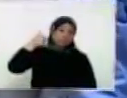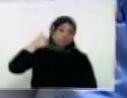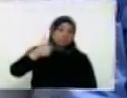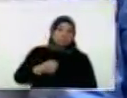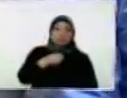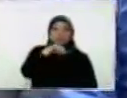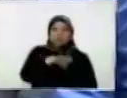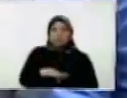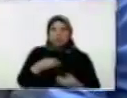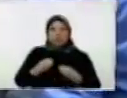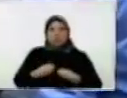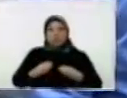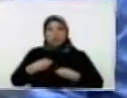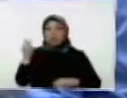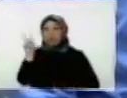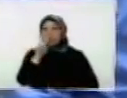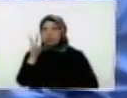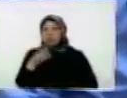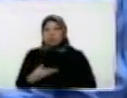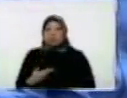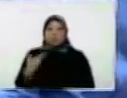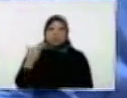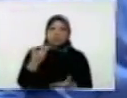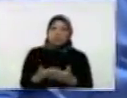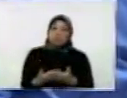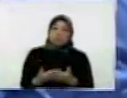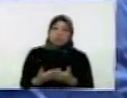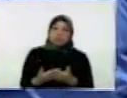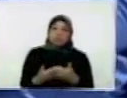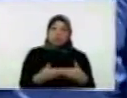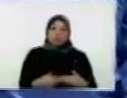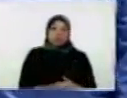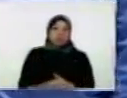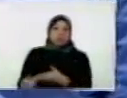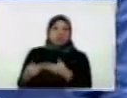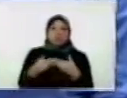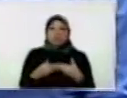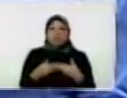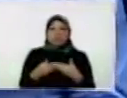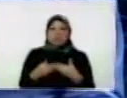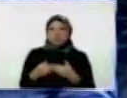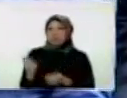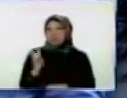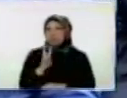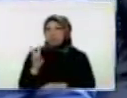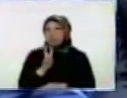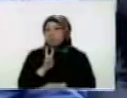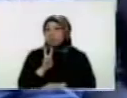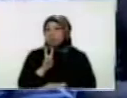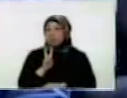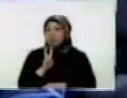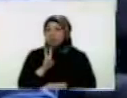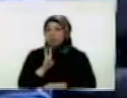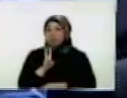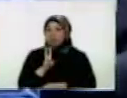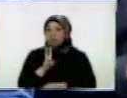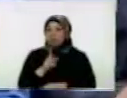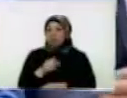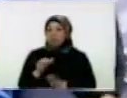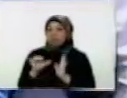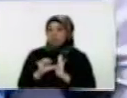donde vivimos una Venezuela entregada al imperio, una Venezuela